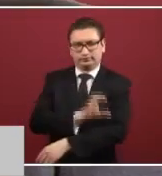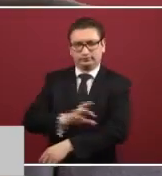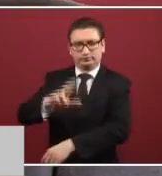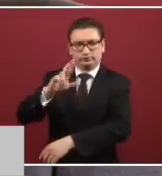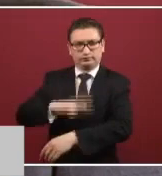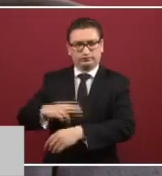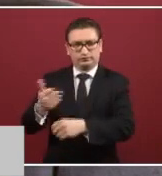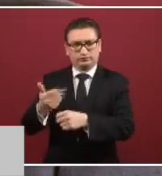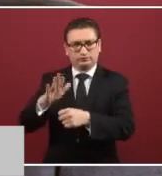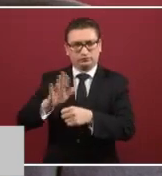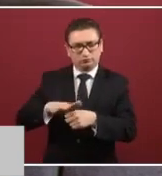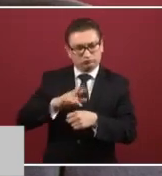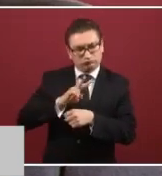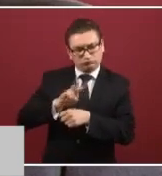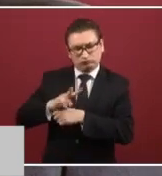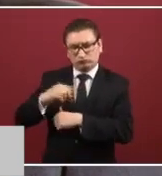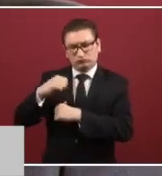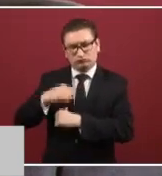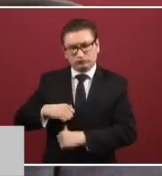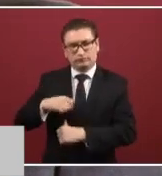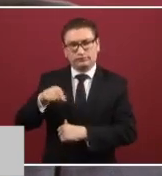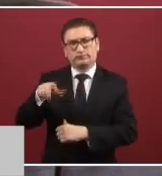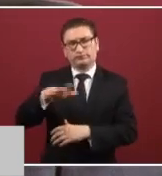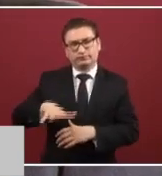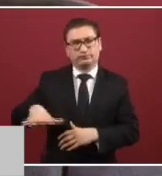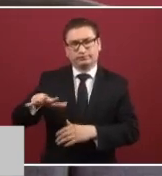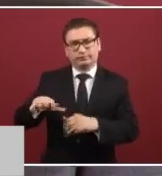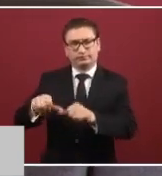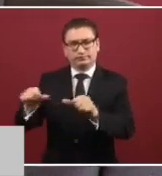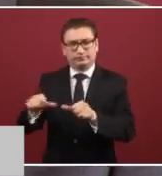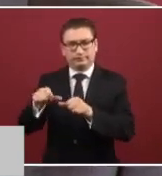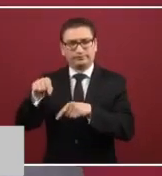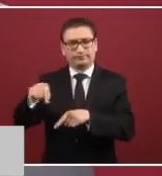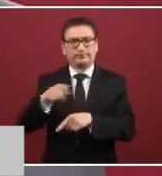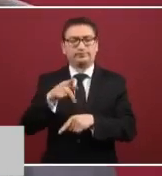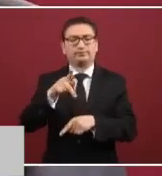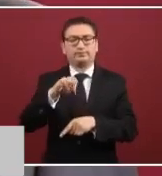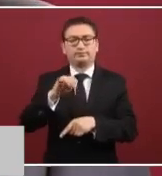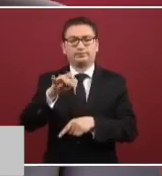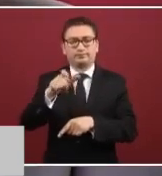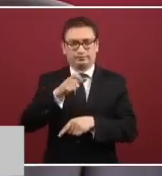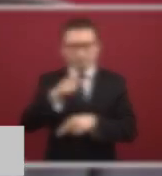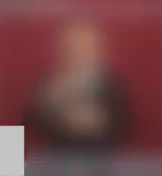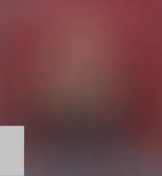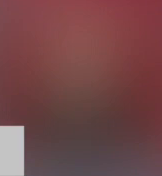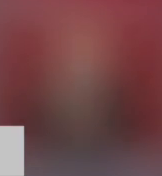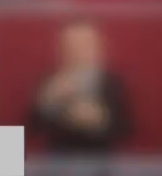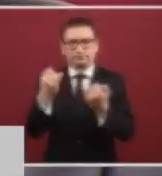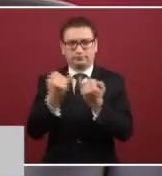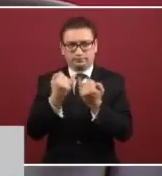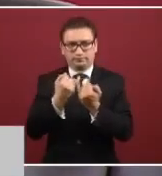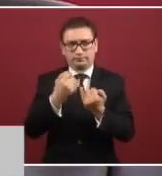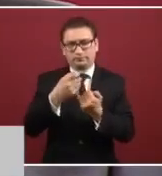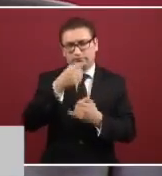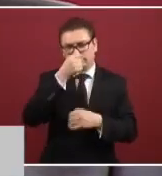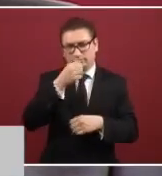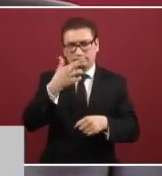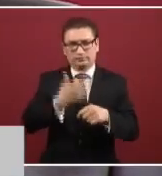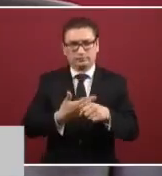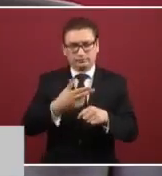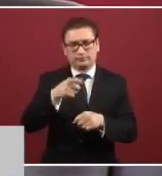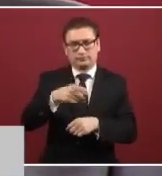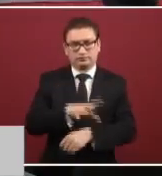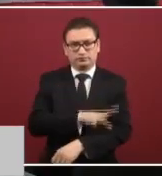administración, supervisión de Pemex y de la Secretaría de Energía. El día de hoy